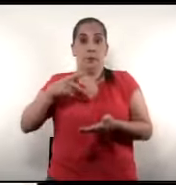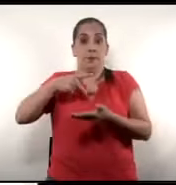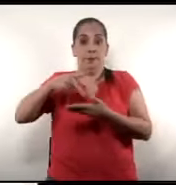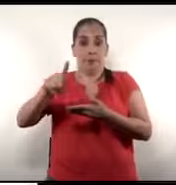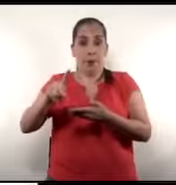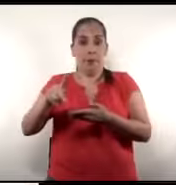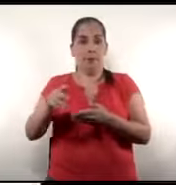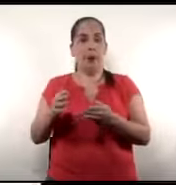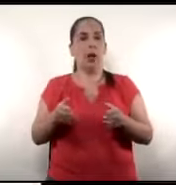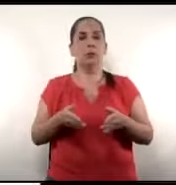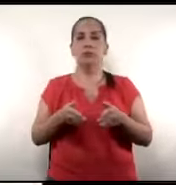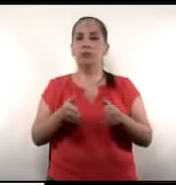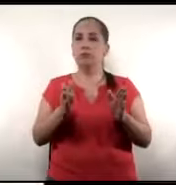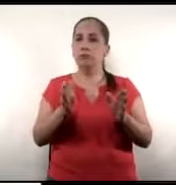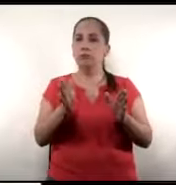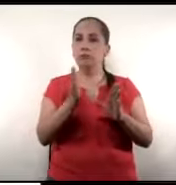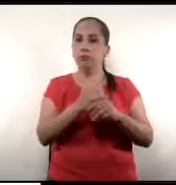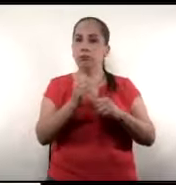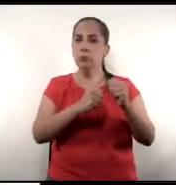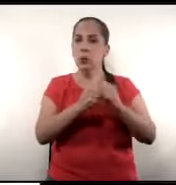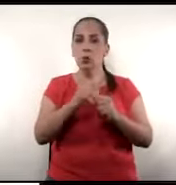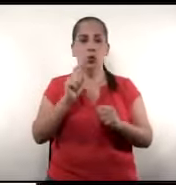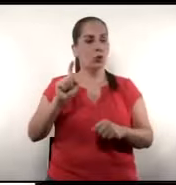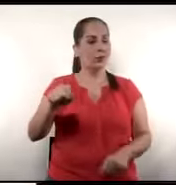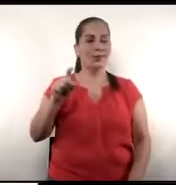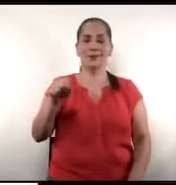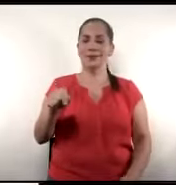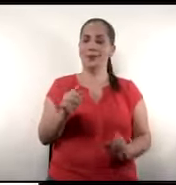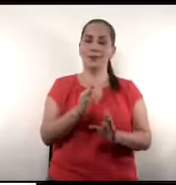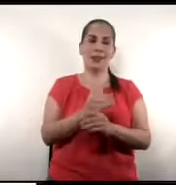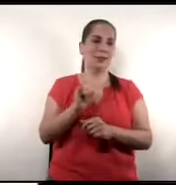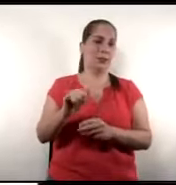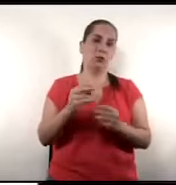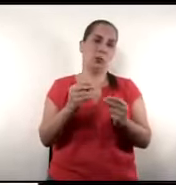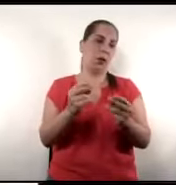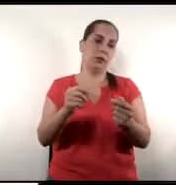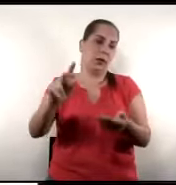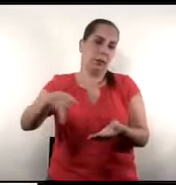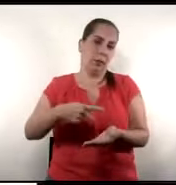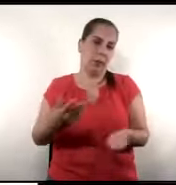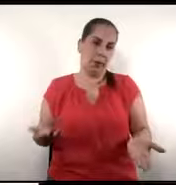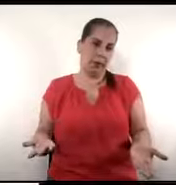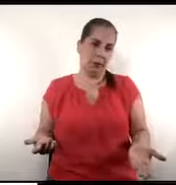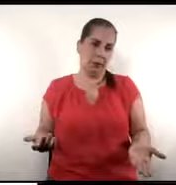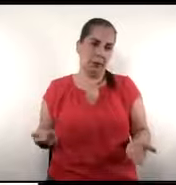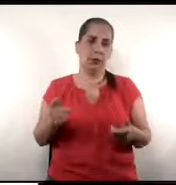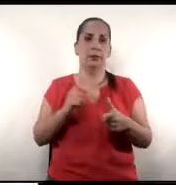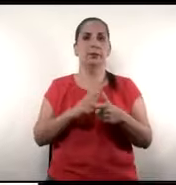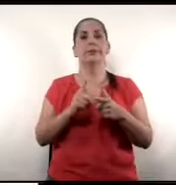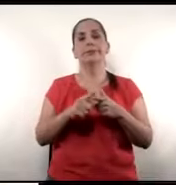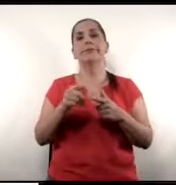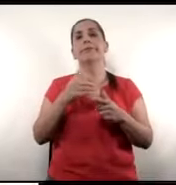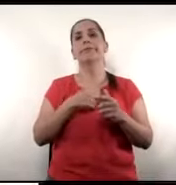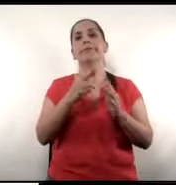oportunamente, no hace falta recurrir a ese tipo de cosas para acelerar el pago. Claro. ¿Verdad? Entonces, tenemos